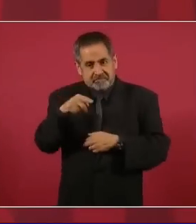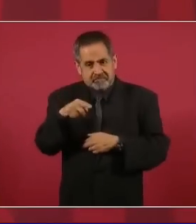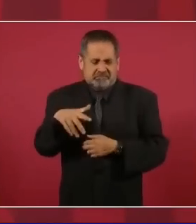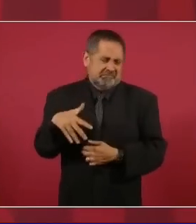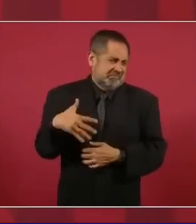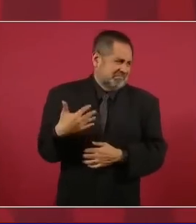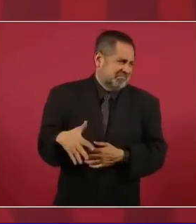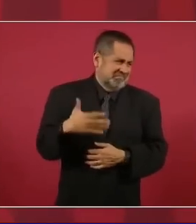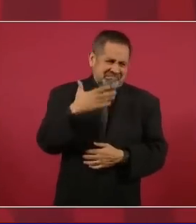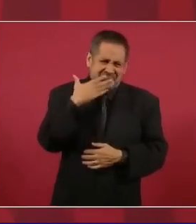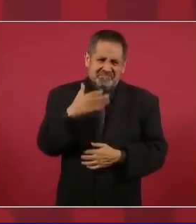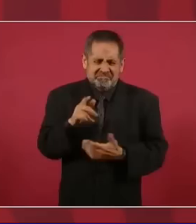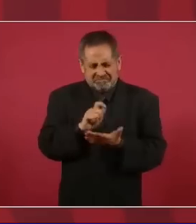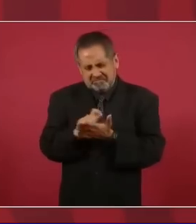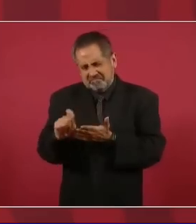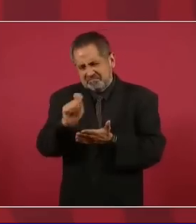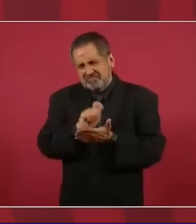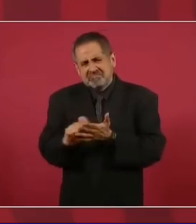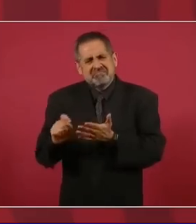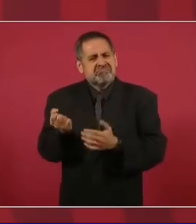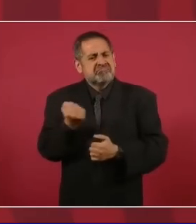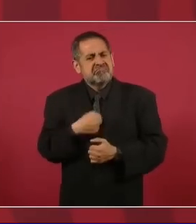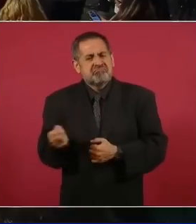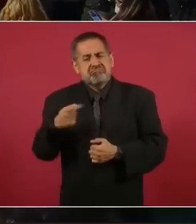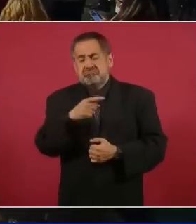y muchos otros textos.